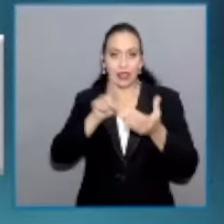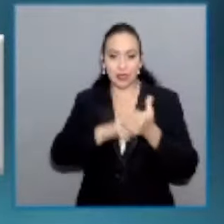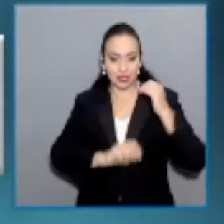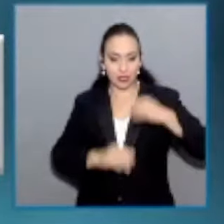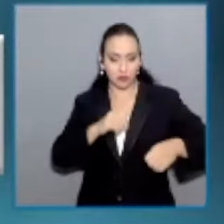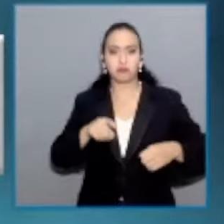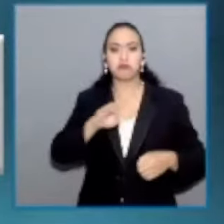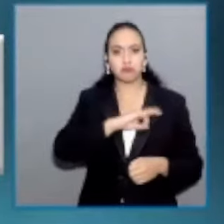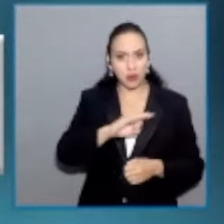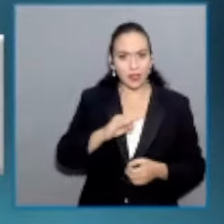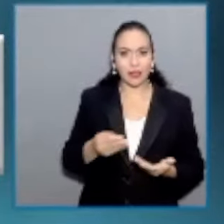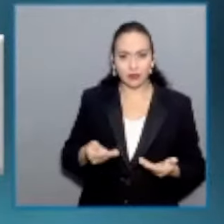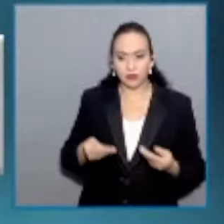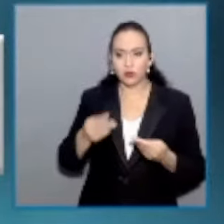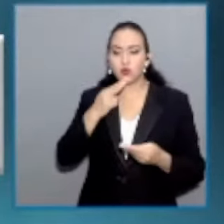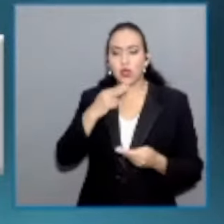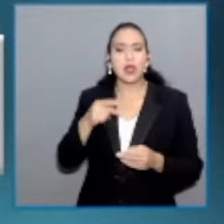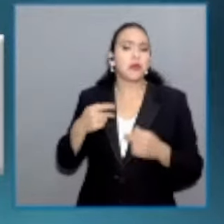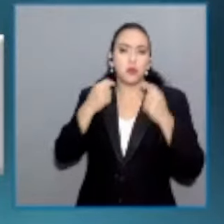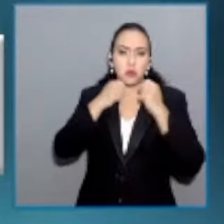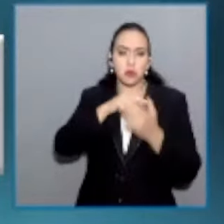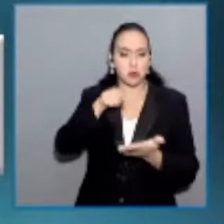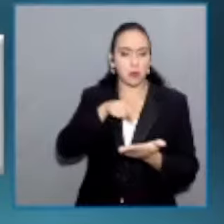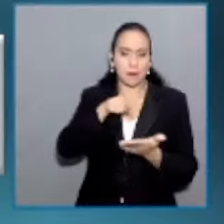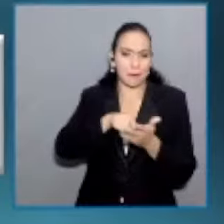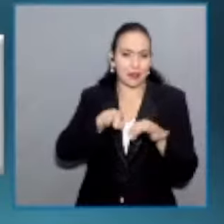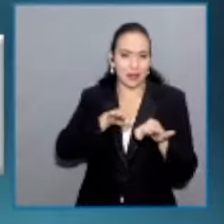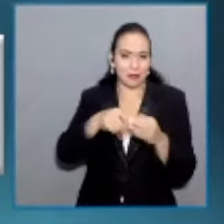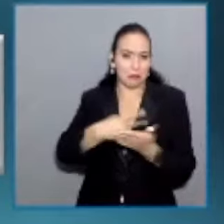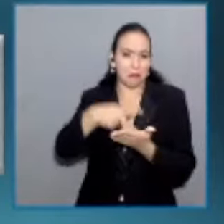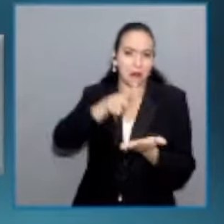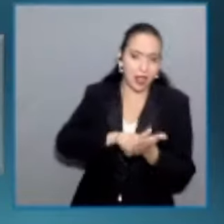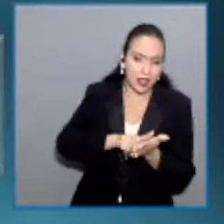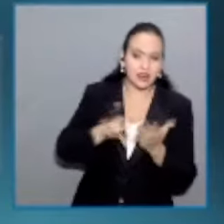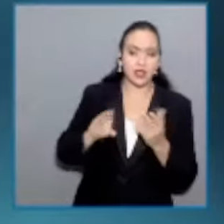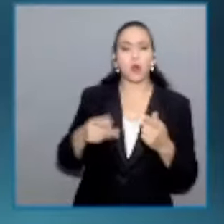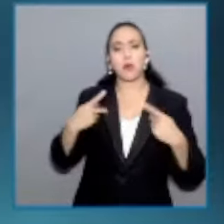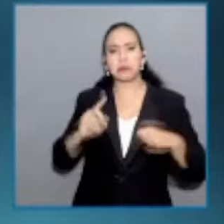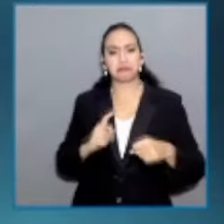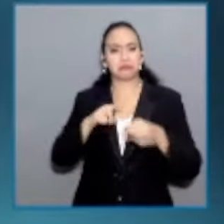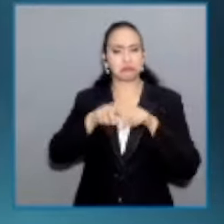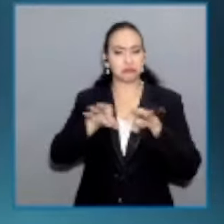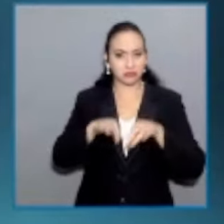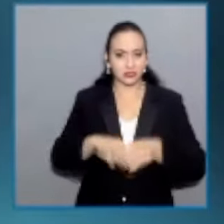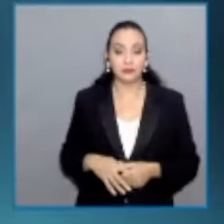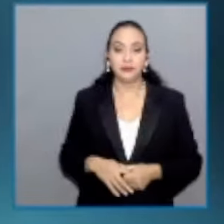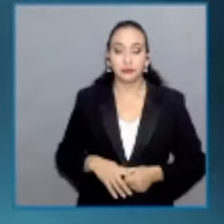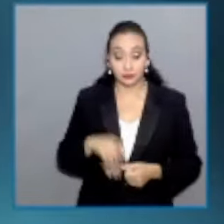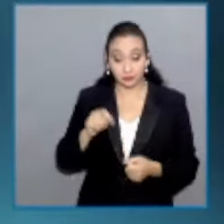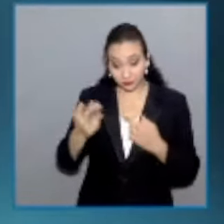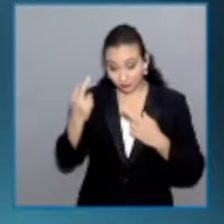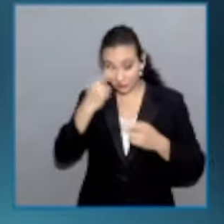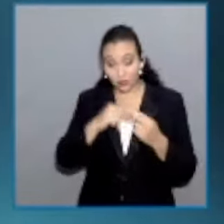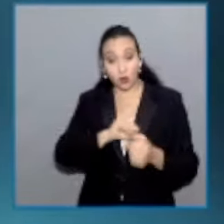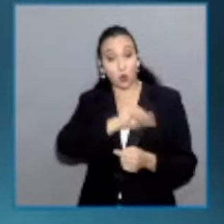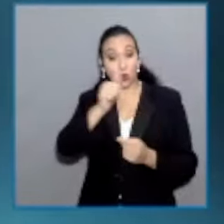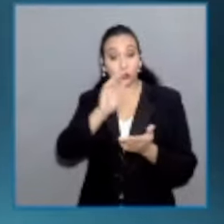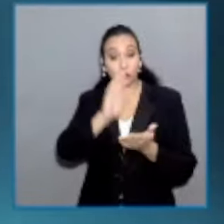base o de confianza en el entendido de que sus agravios son diferenciados también se pone a disposición un insto que describe los